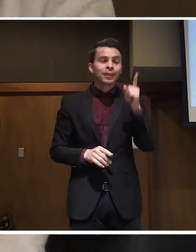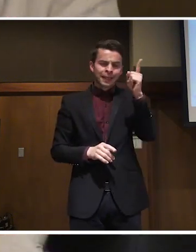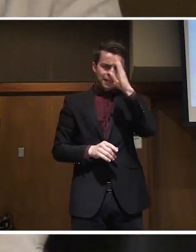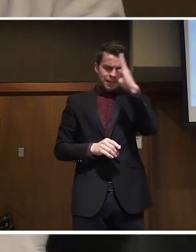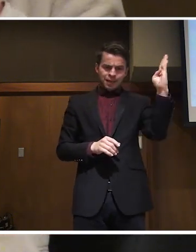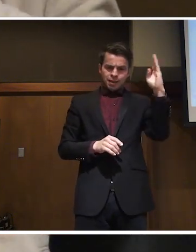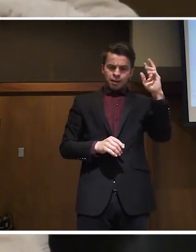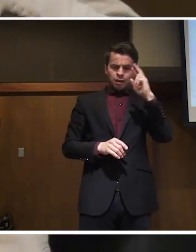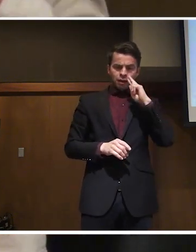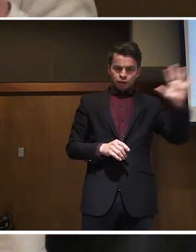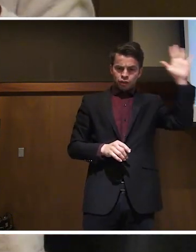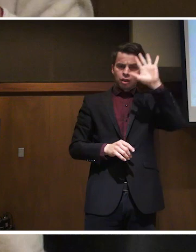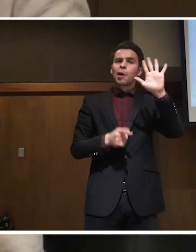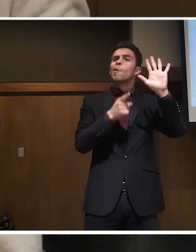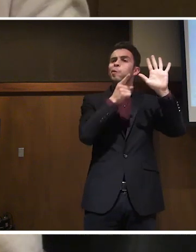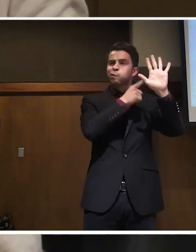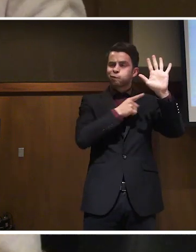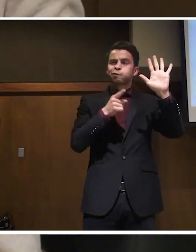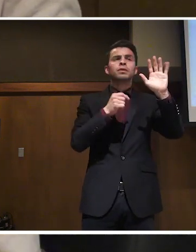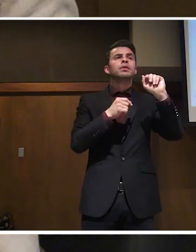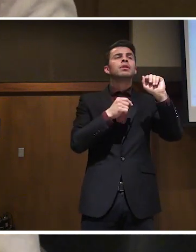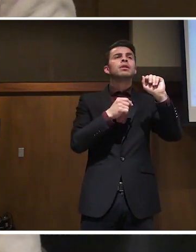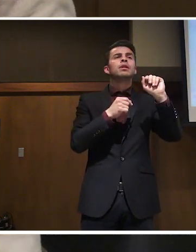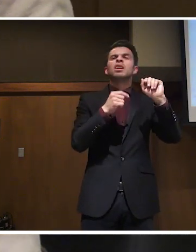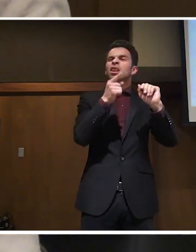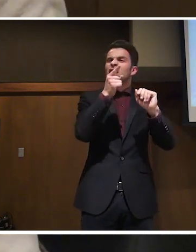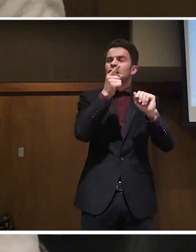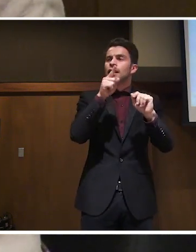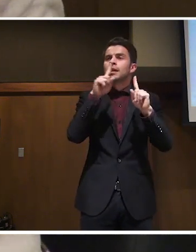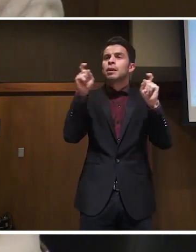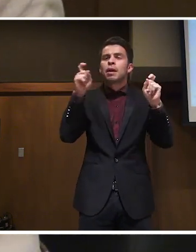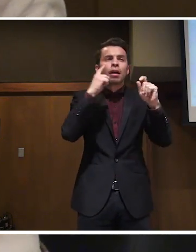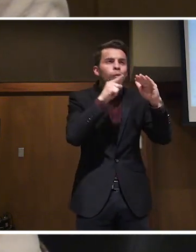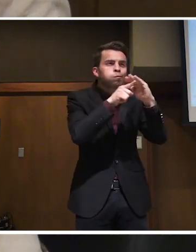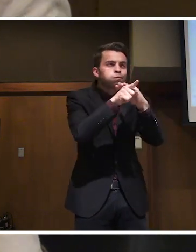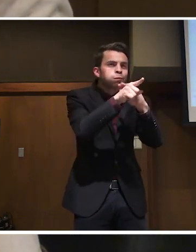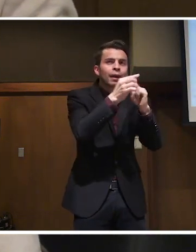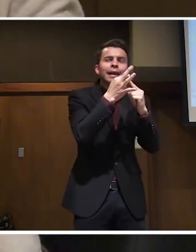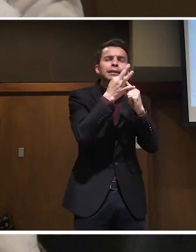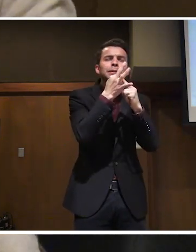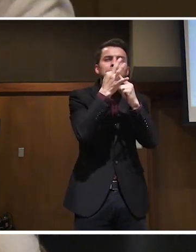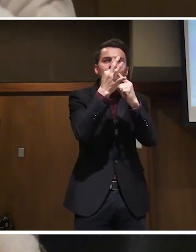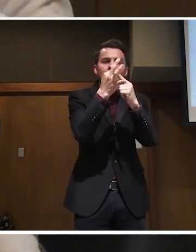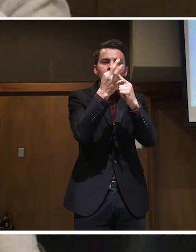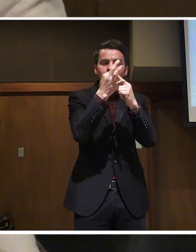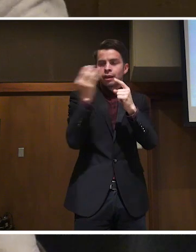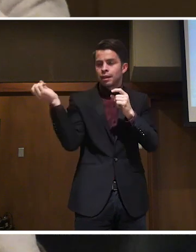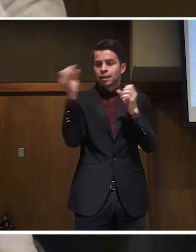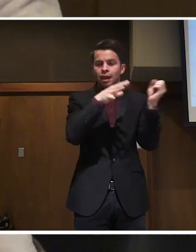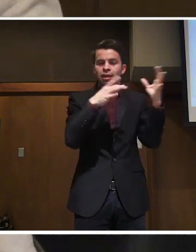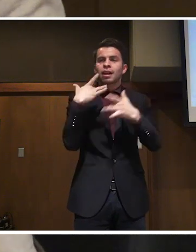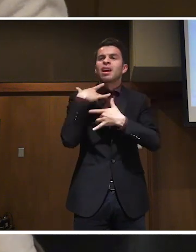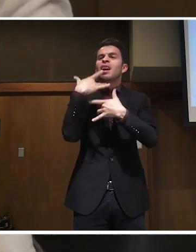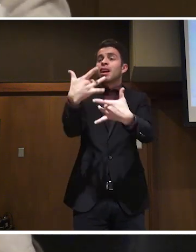formada también por una gran cantidad de lo que ellos llaman fondos especiales, que fueron donaciones o compras